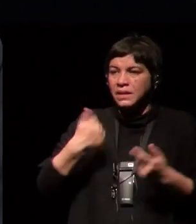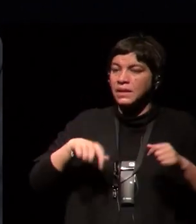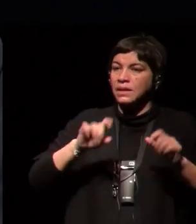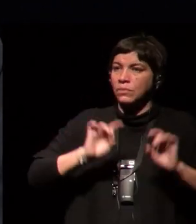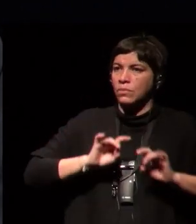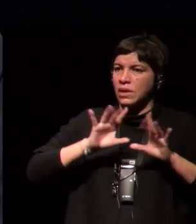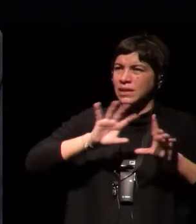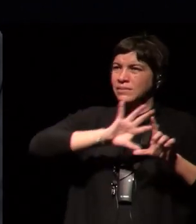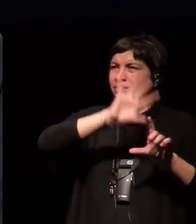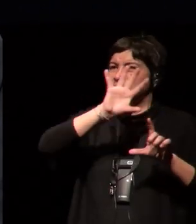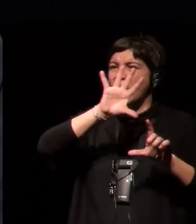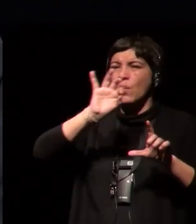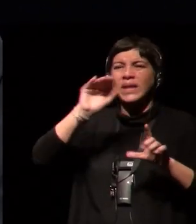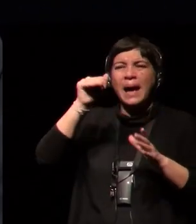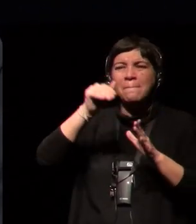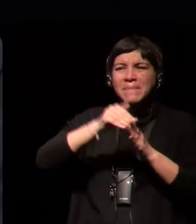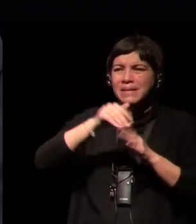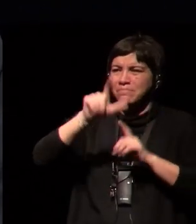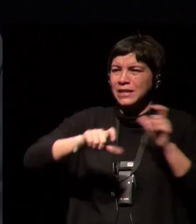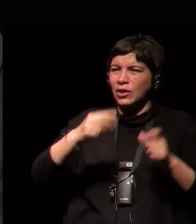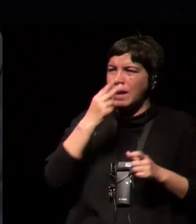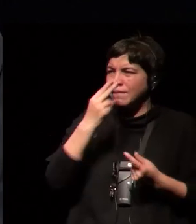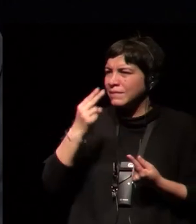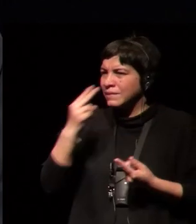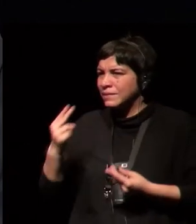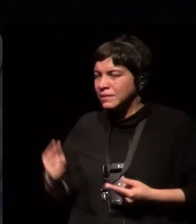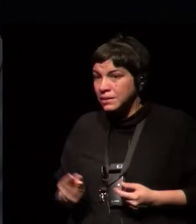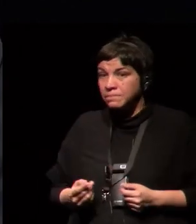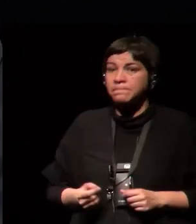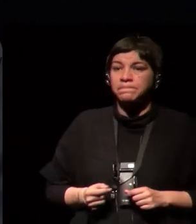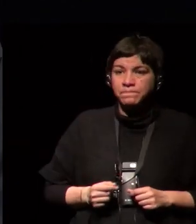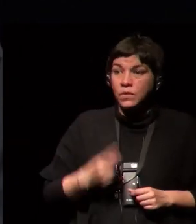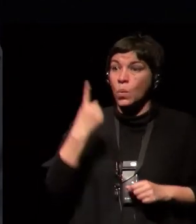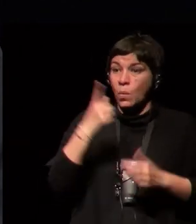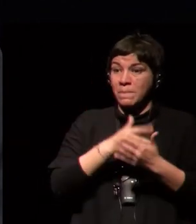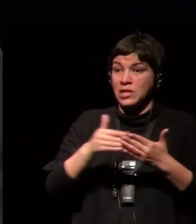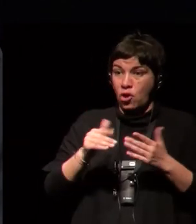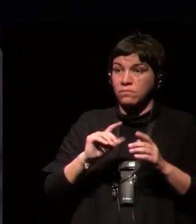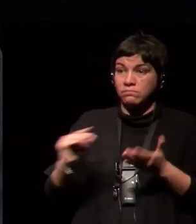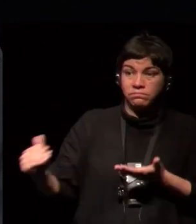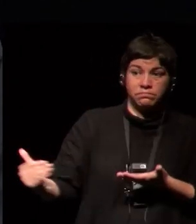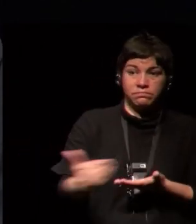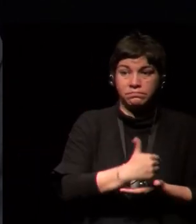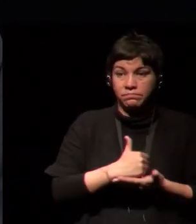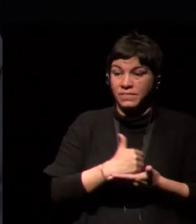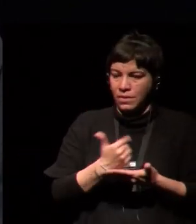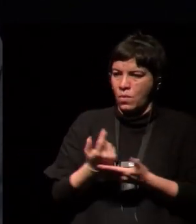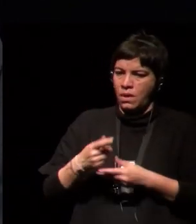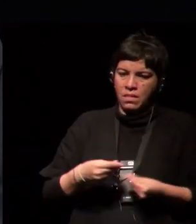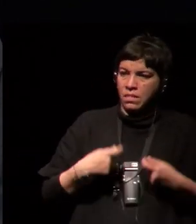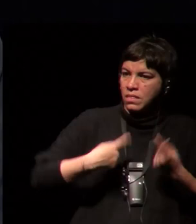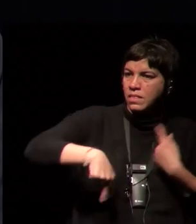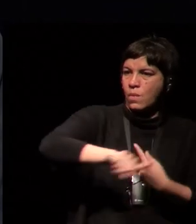unos ingresos de $2,000,000 que se devolvieron al trabajo en comunidad. Tuvimos que empezar un